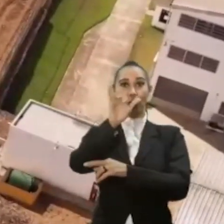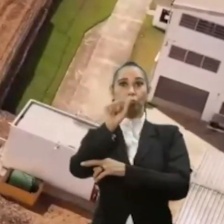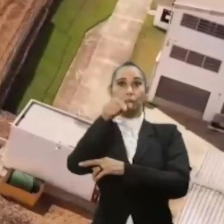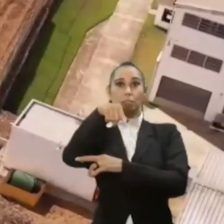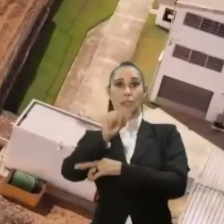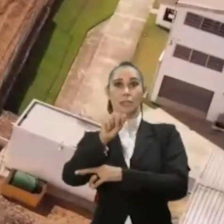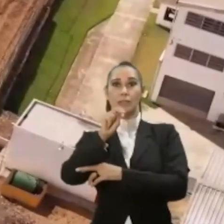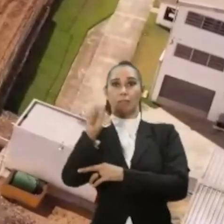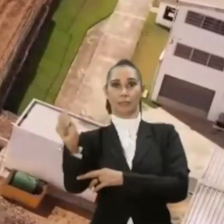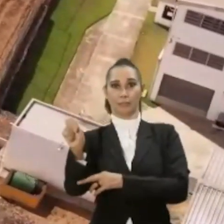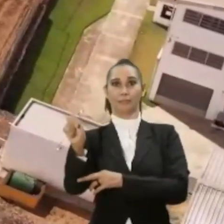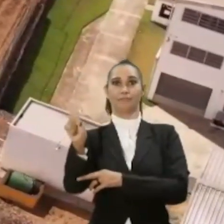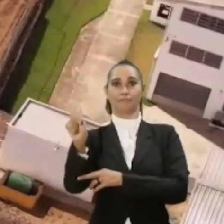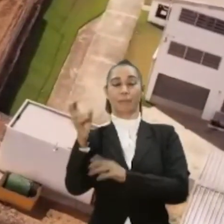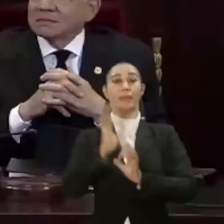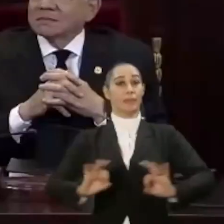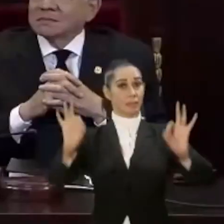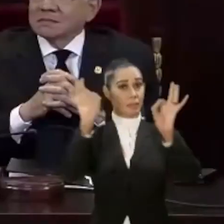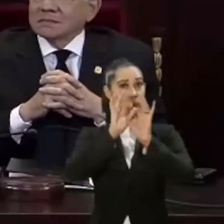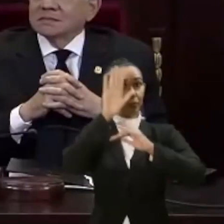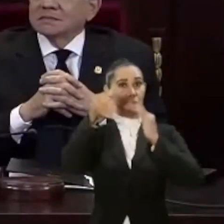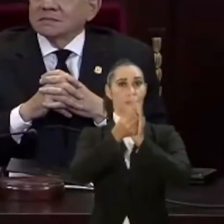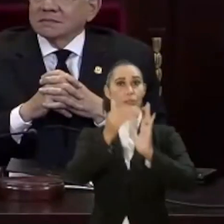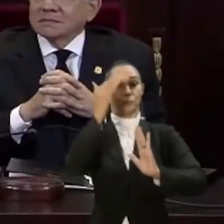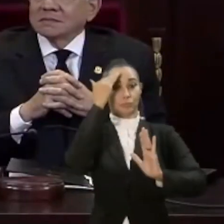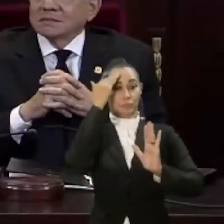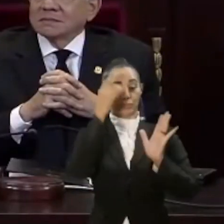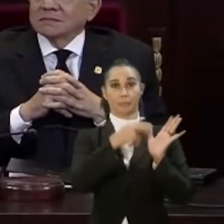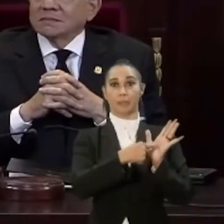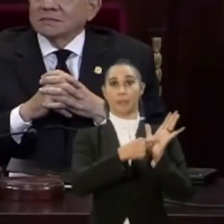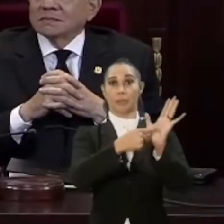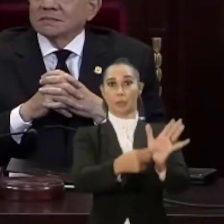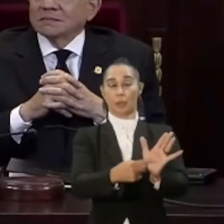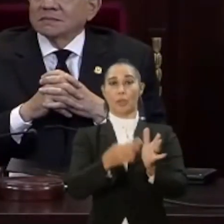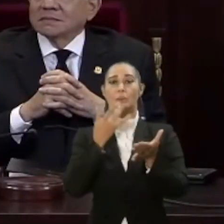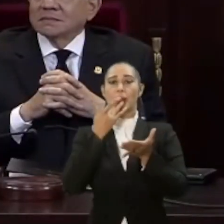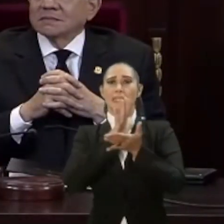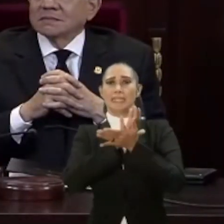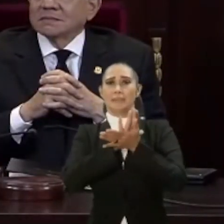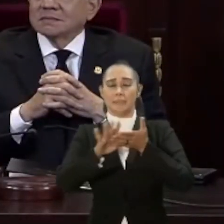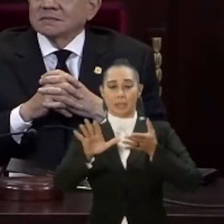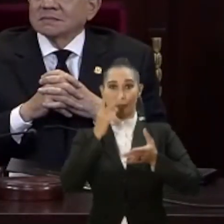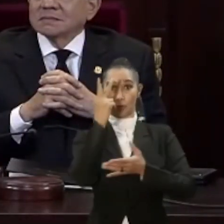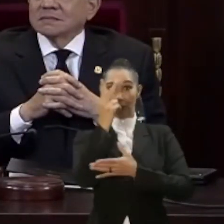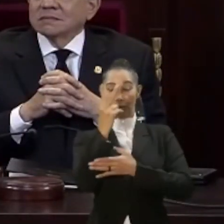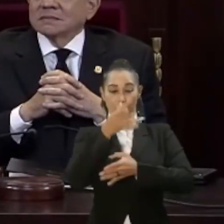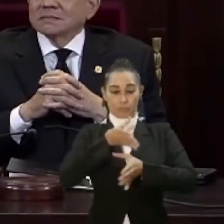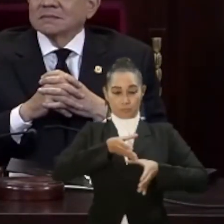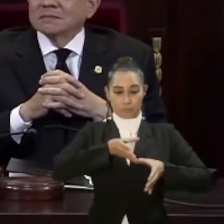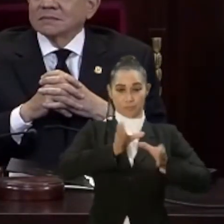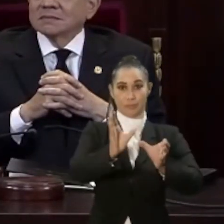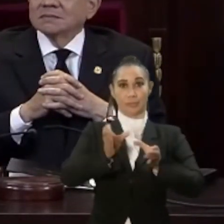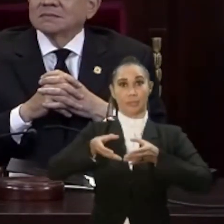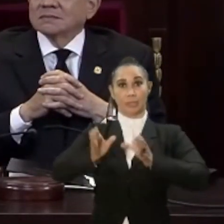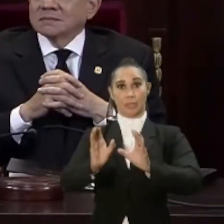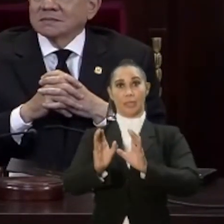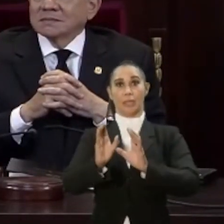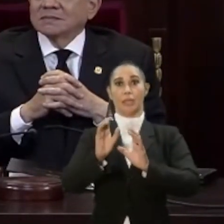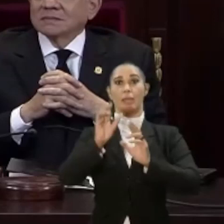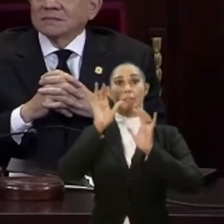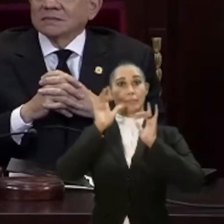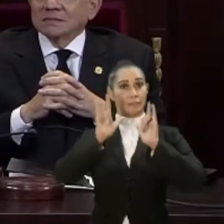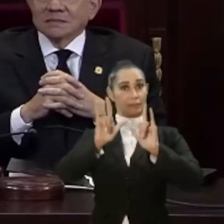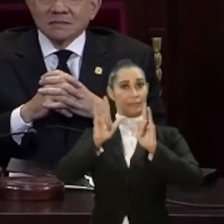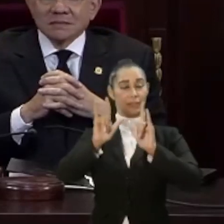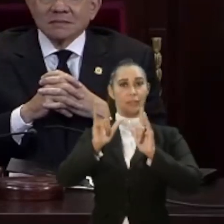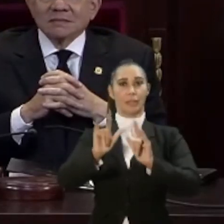que la población conozca que estamos saneando las dos cañadas más contaminantes del país, la de Gurabo en